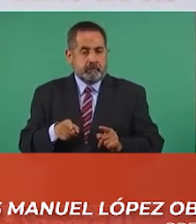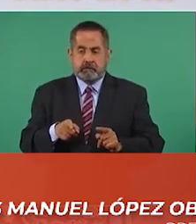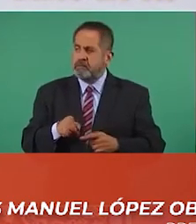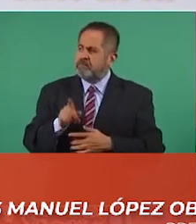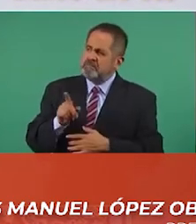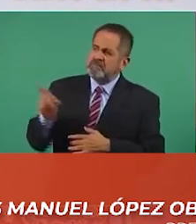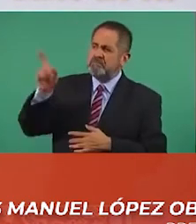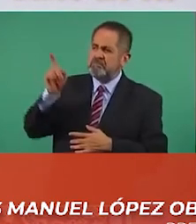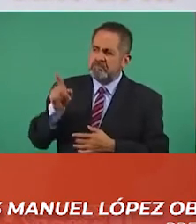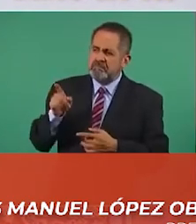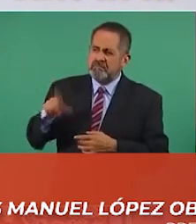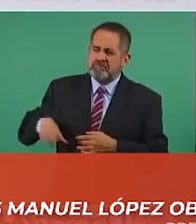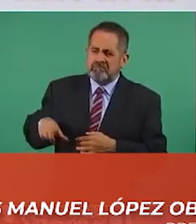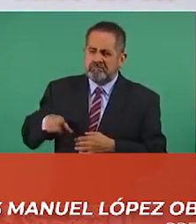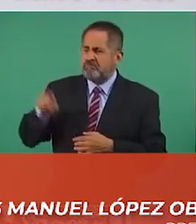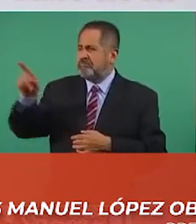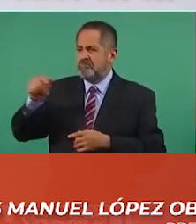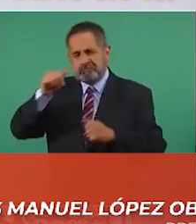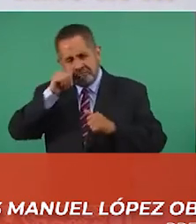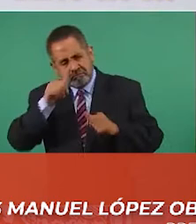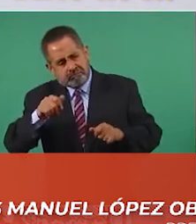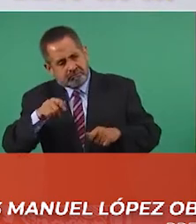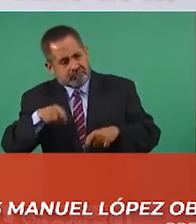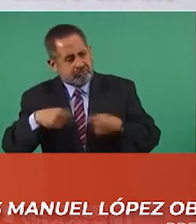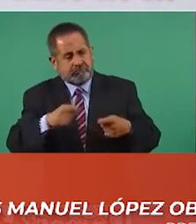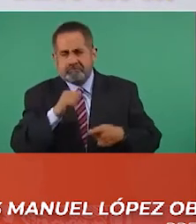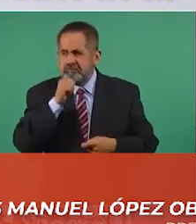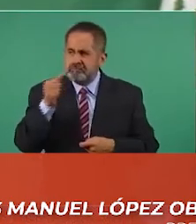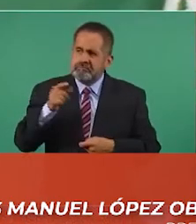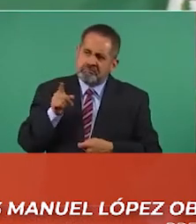acusaciones de que no se les atendía